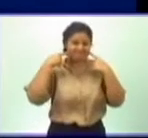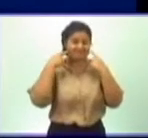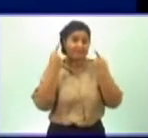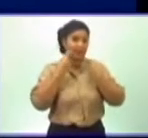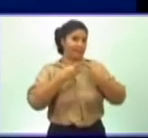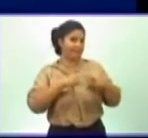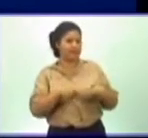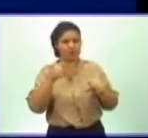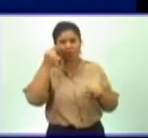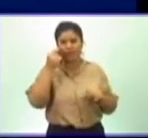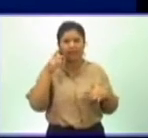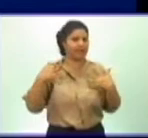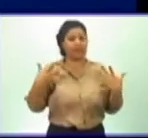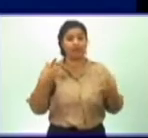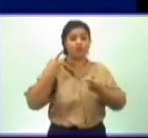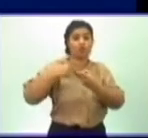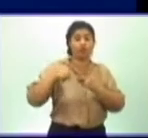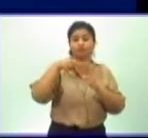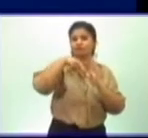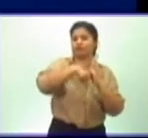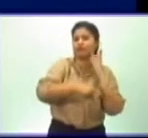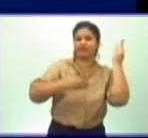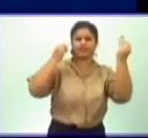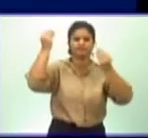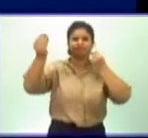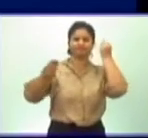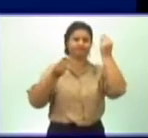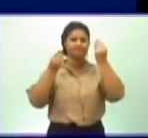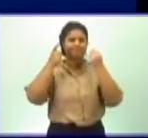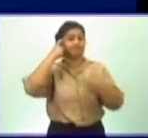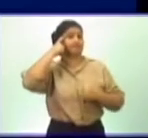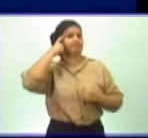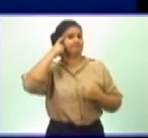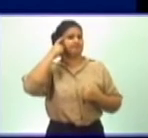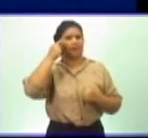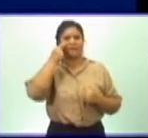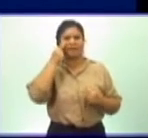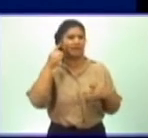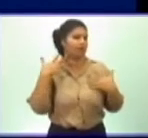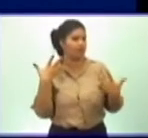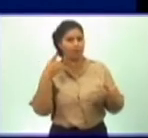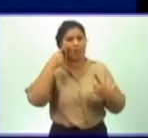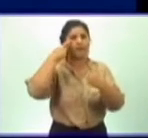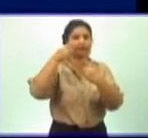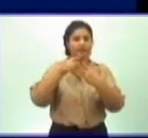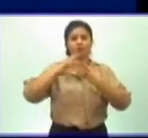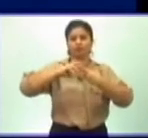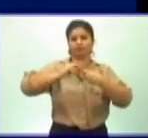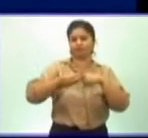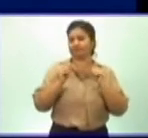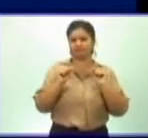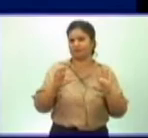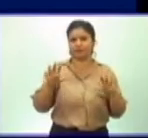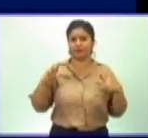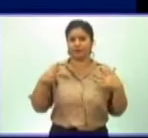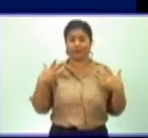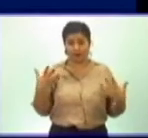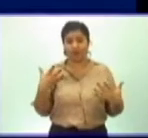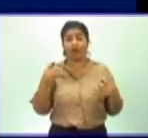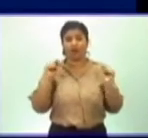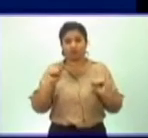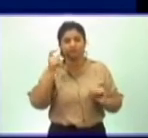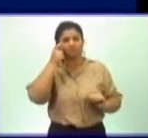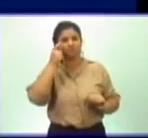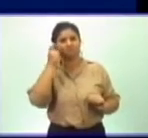a una profunda reflexión, que es el objetivo de la comedia. Veamos entonces qué ocurre